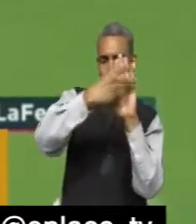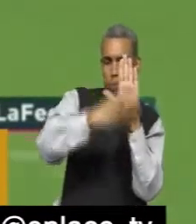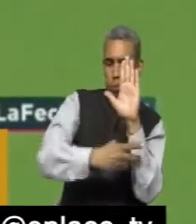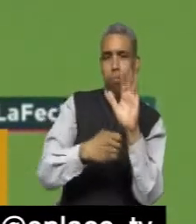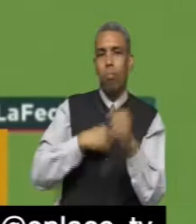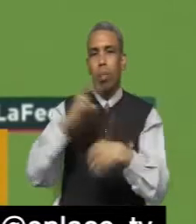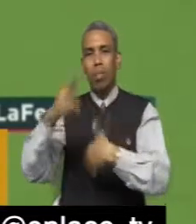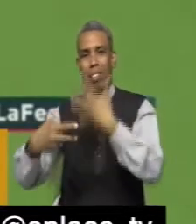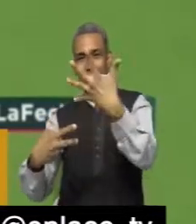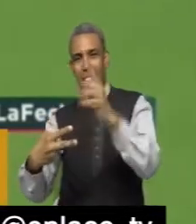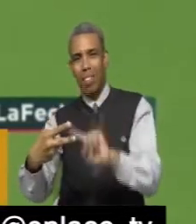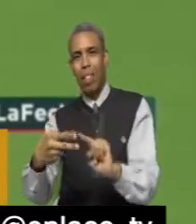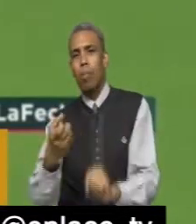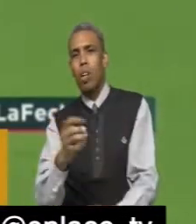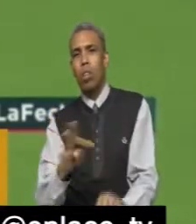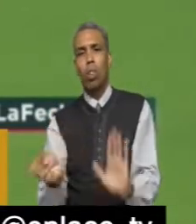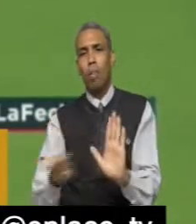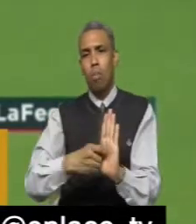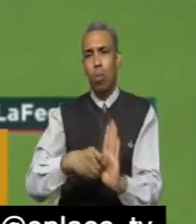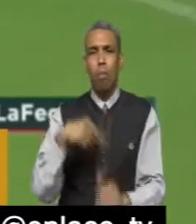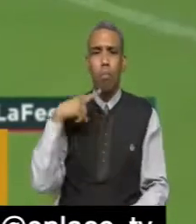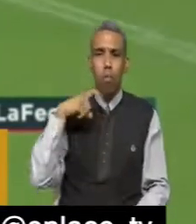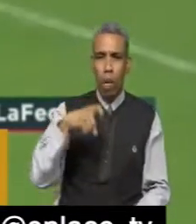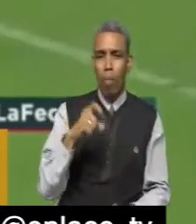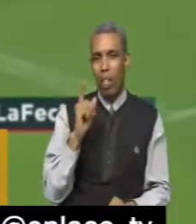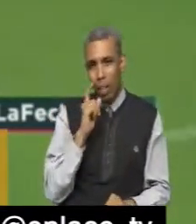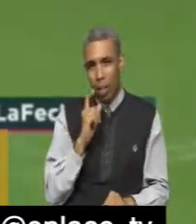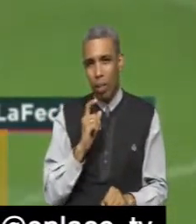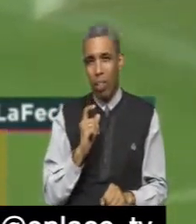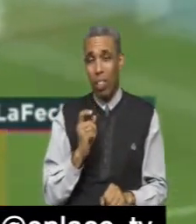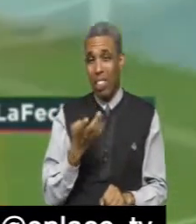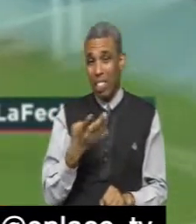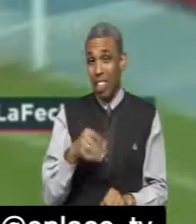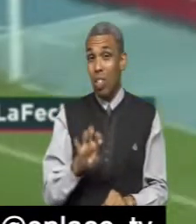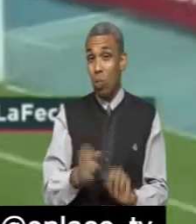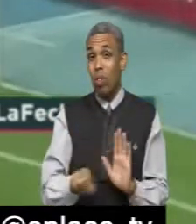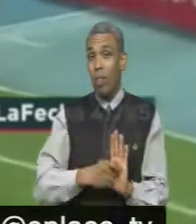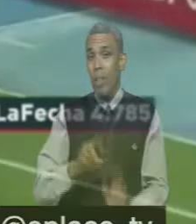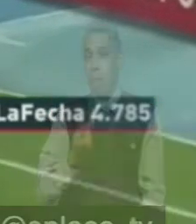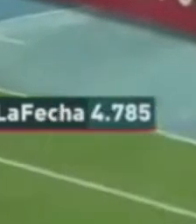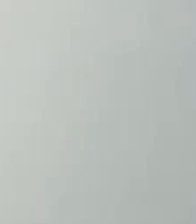el Atlético Bucaramanga con 7 puntos se ubica en el puesto 19.